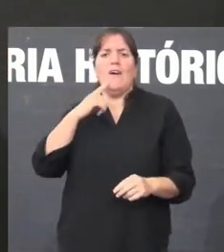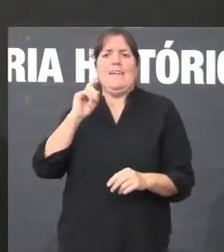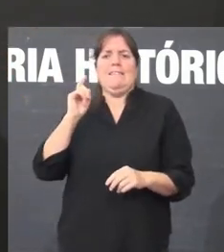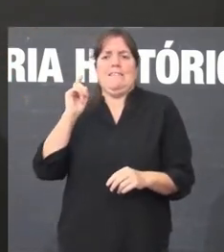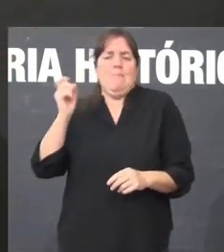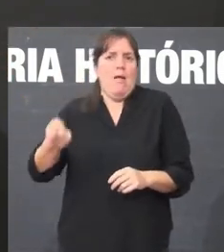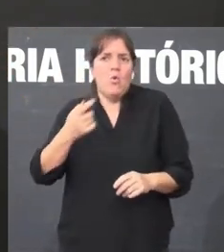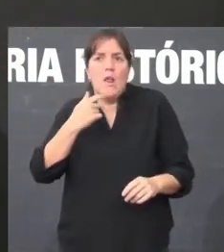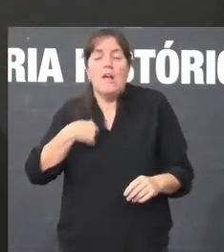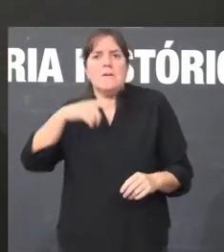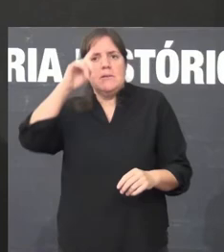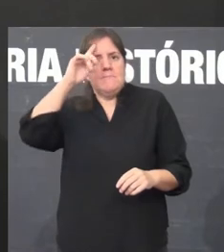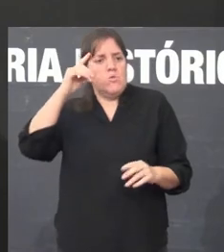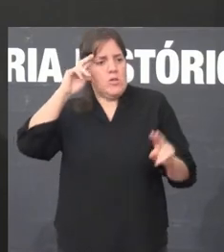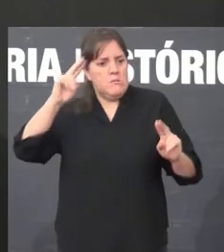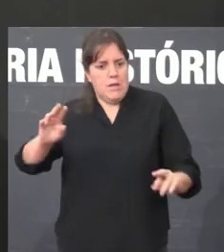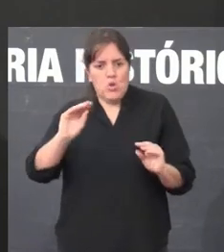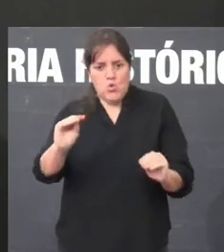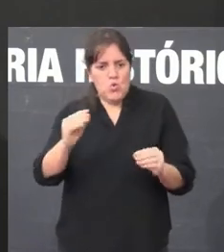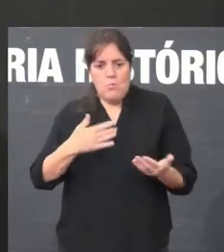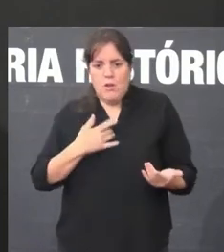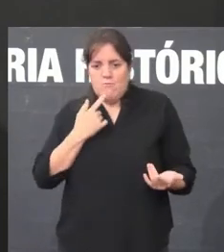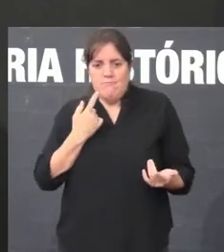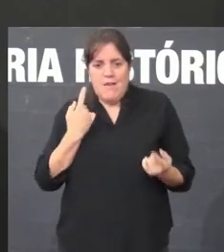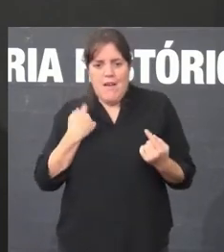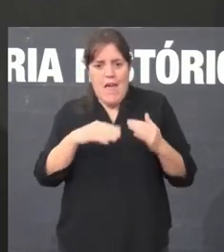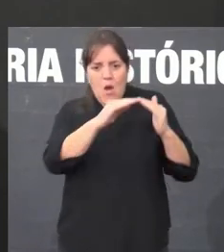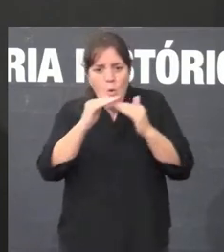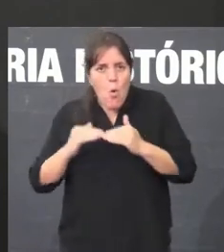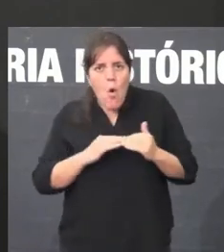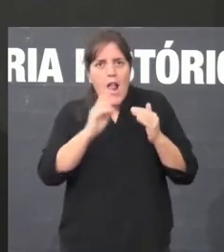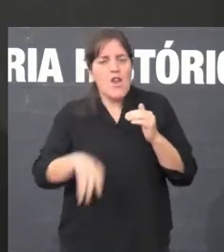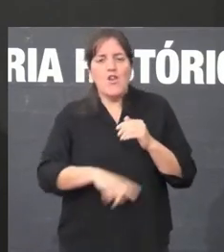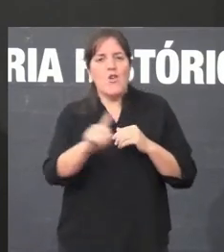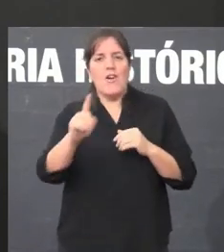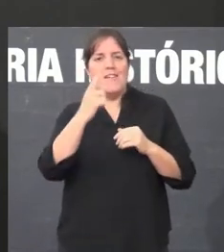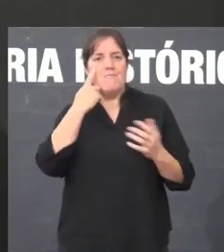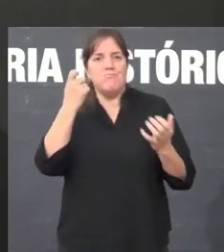con todos mis respetos. No, hay un hecho diferencial